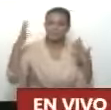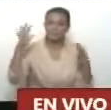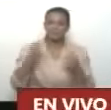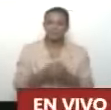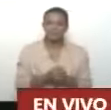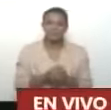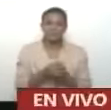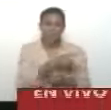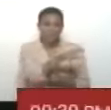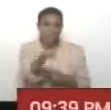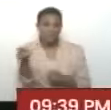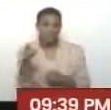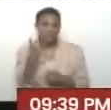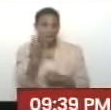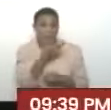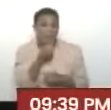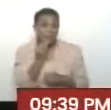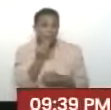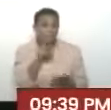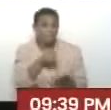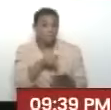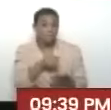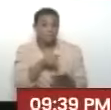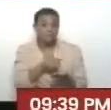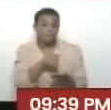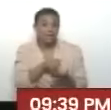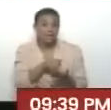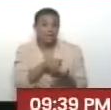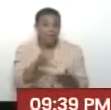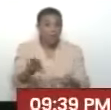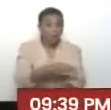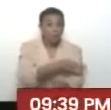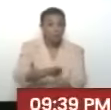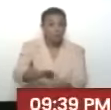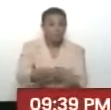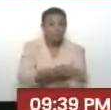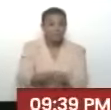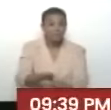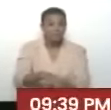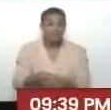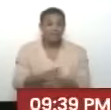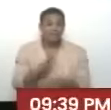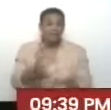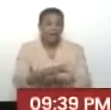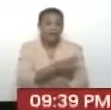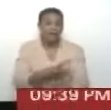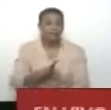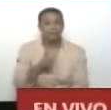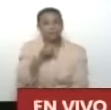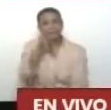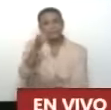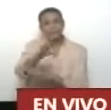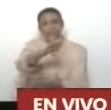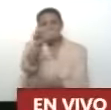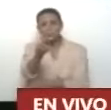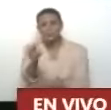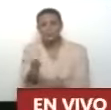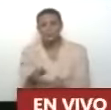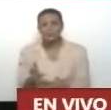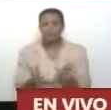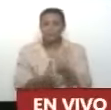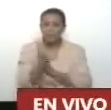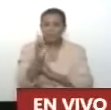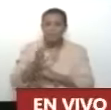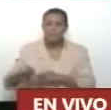Muchos de ellos, casi todos, participaron en los conciertos Canto por el Esequibo, que se